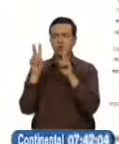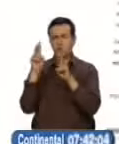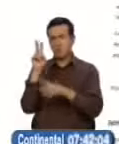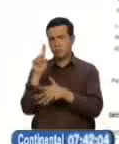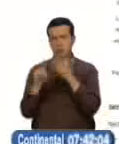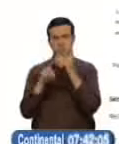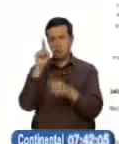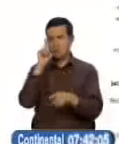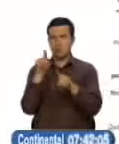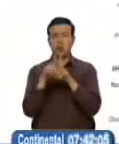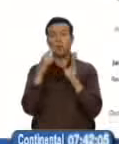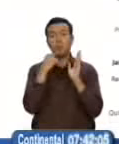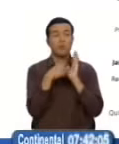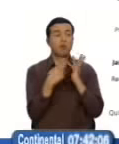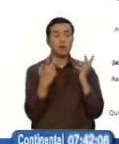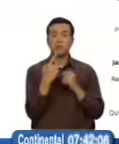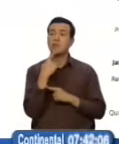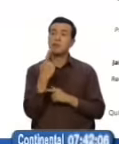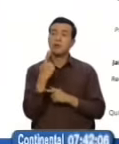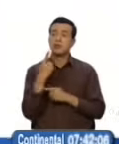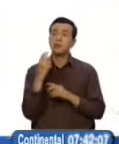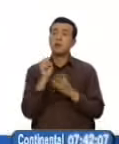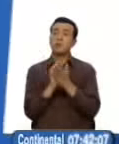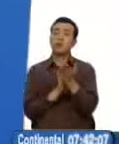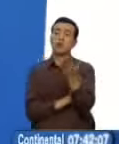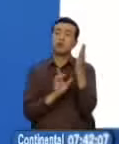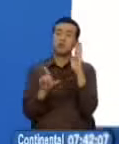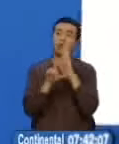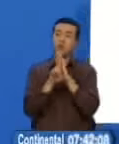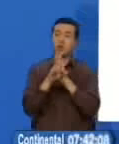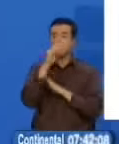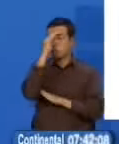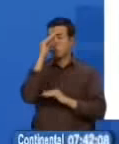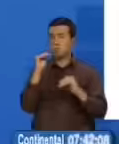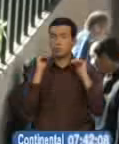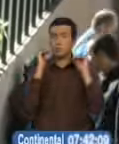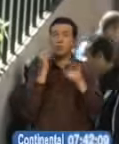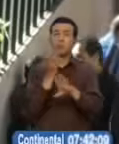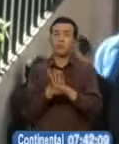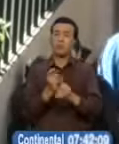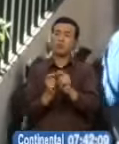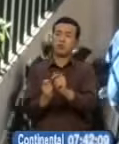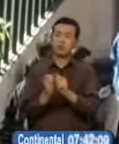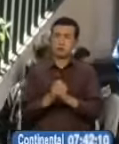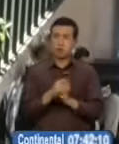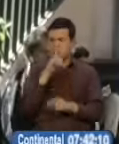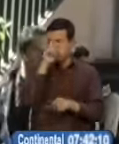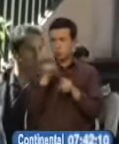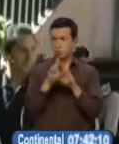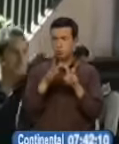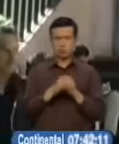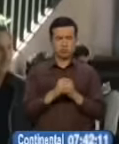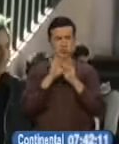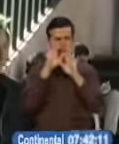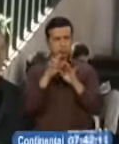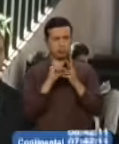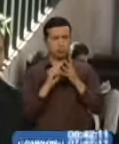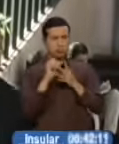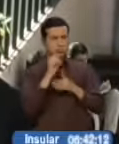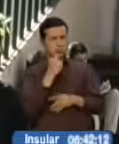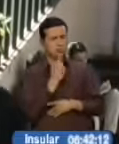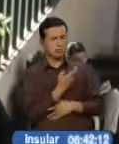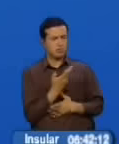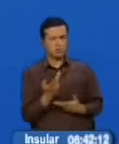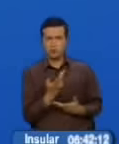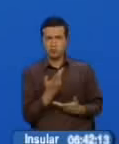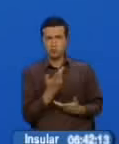varios temas, uno de ellos un presunto proyecto de ley orgánica de educación superior. Ante esto, la Secretaría de Educación Superior, CENESID,